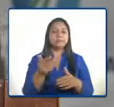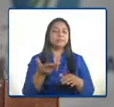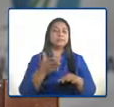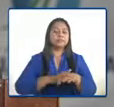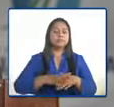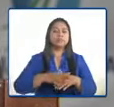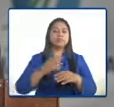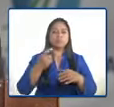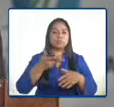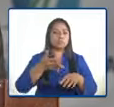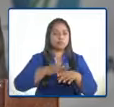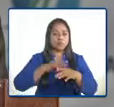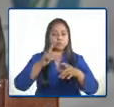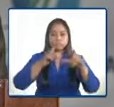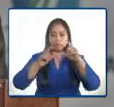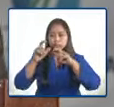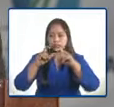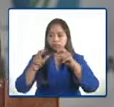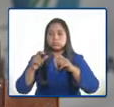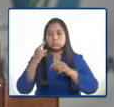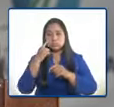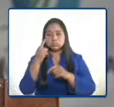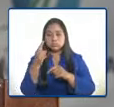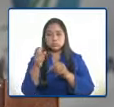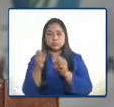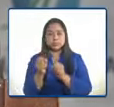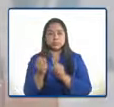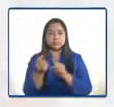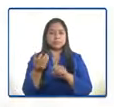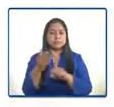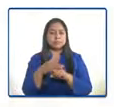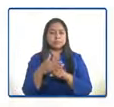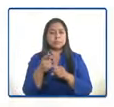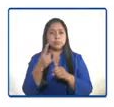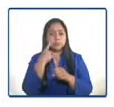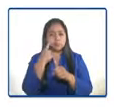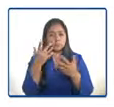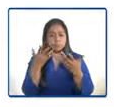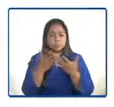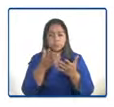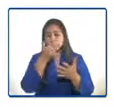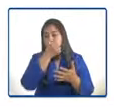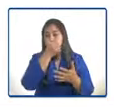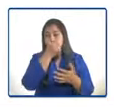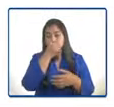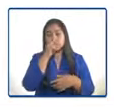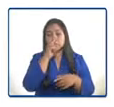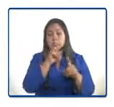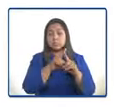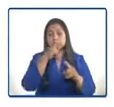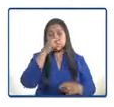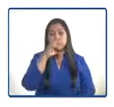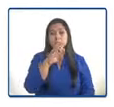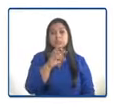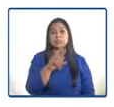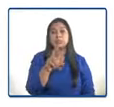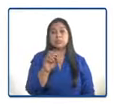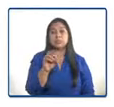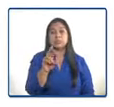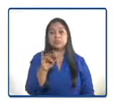comercio ha generado más posibilidades de narcotráfico y terrorismo. Como sabemos,